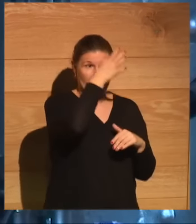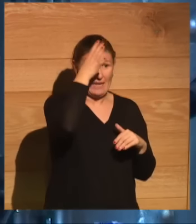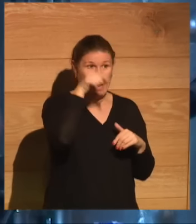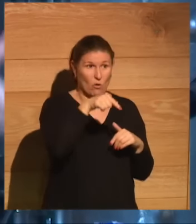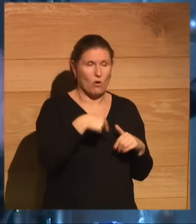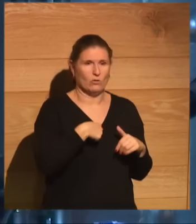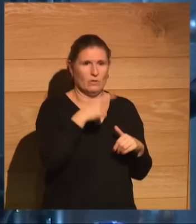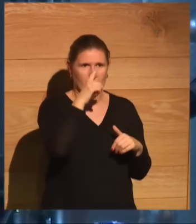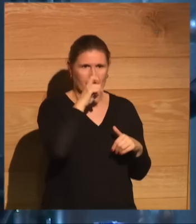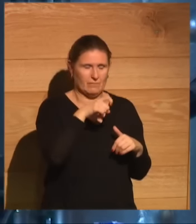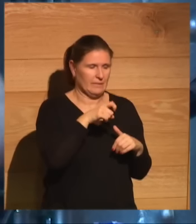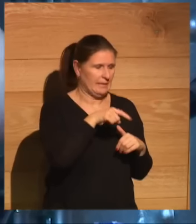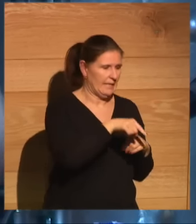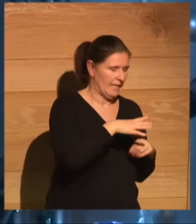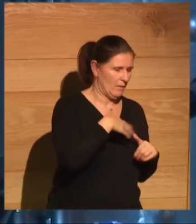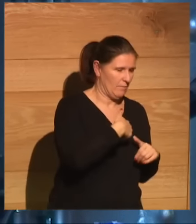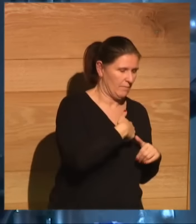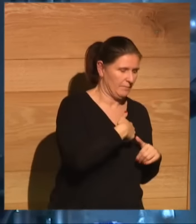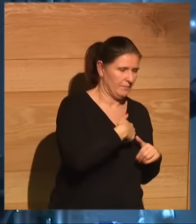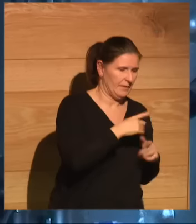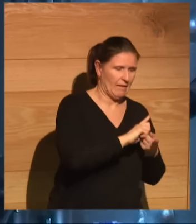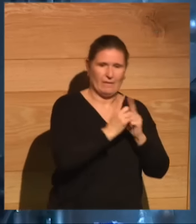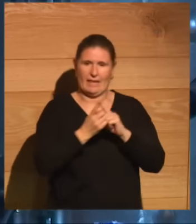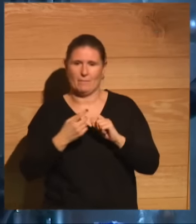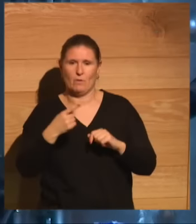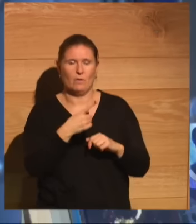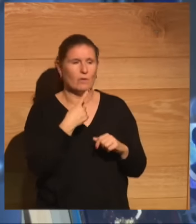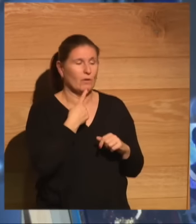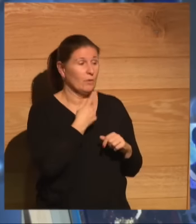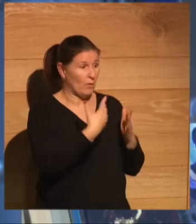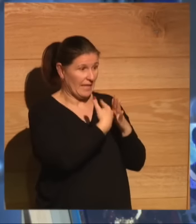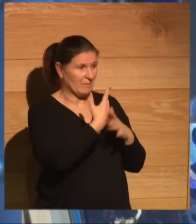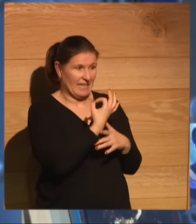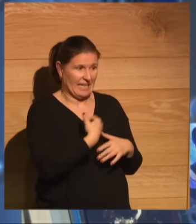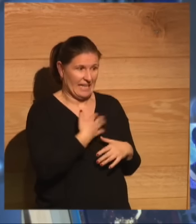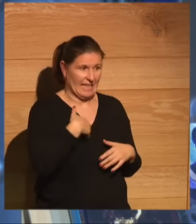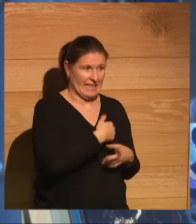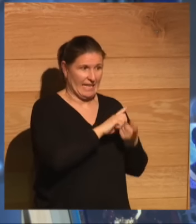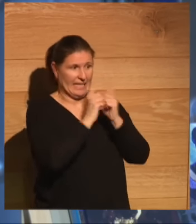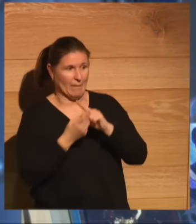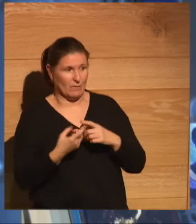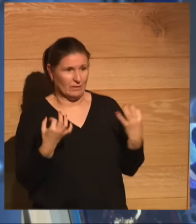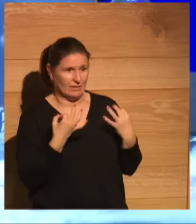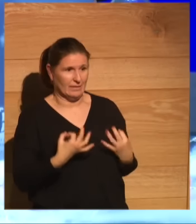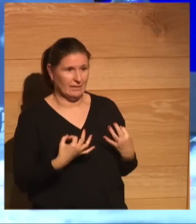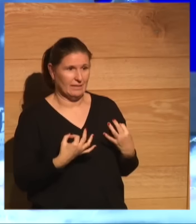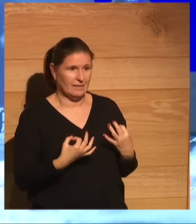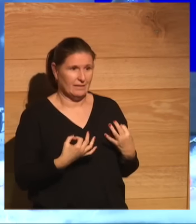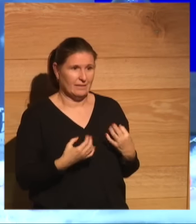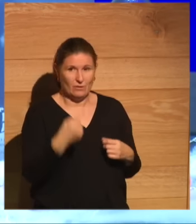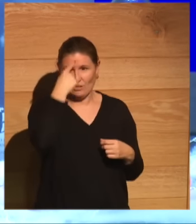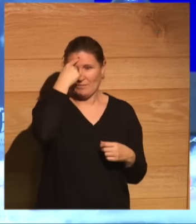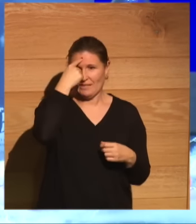que pivoto de ser una cosa a ser otra, clarísimamente. ¿Podrías definirnos ambas? Bueno, mira que estaba pensando.